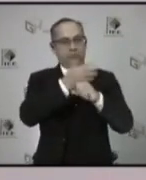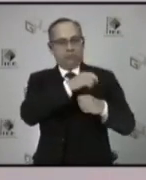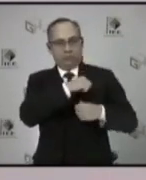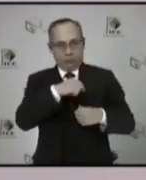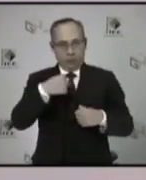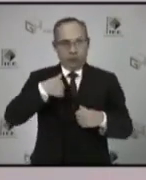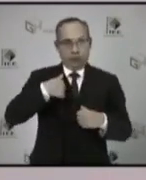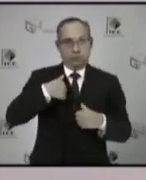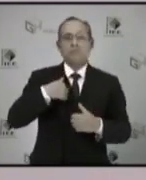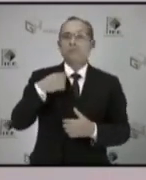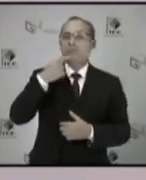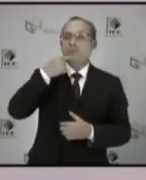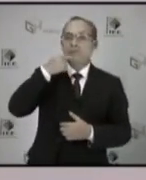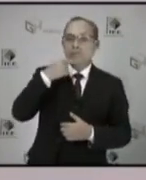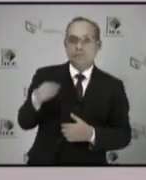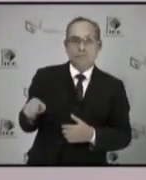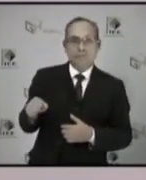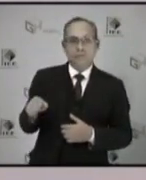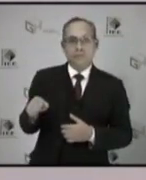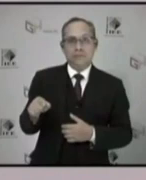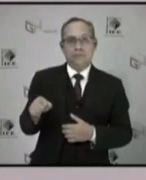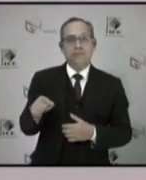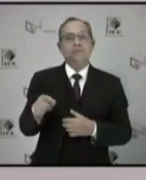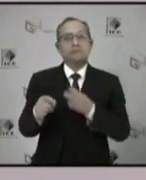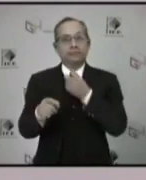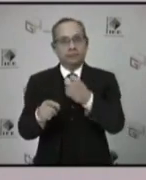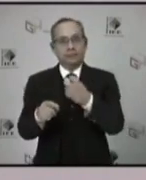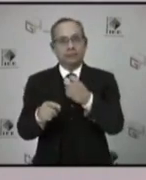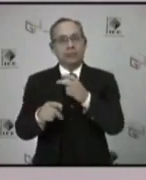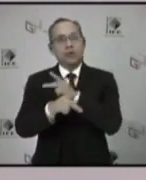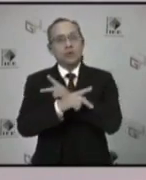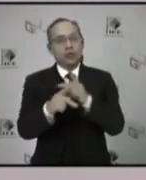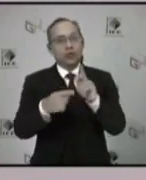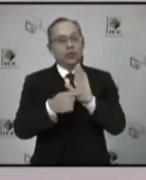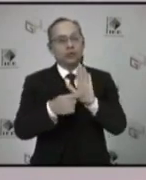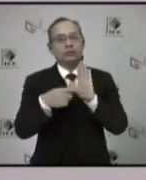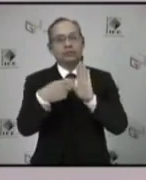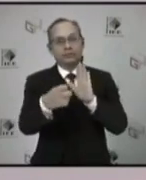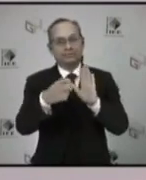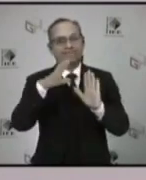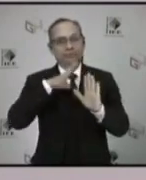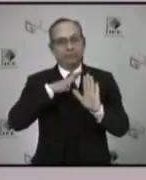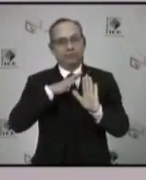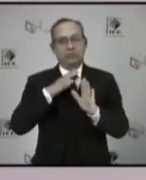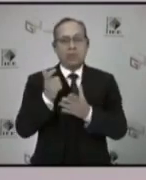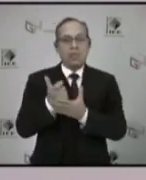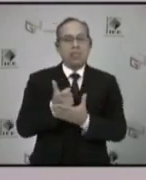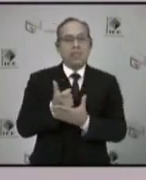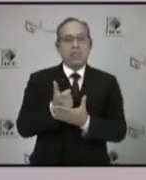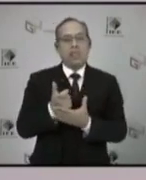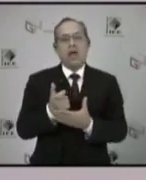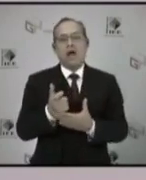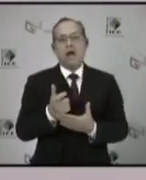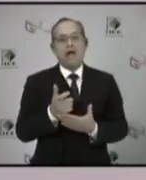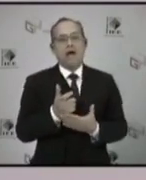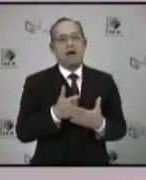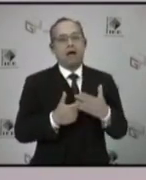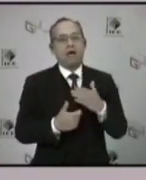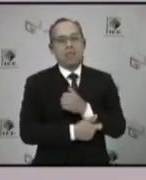y penalmente a todo aquel que estaba desviando los recursos